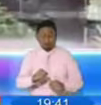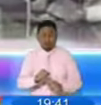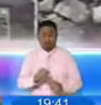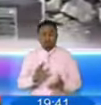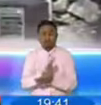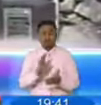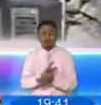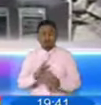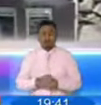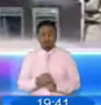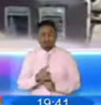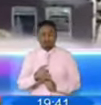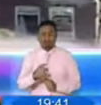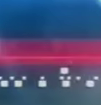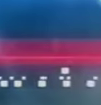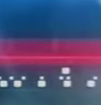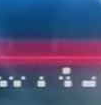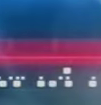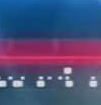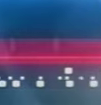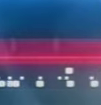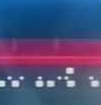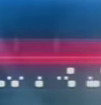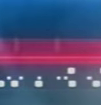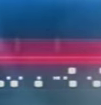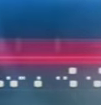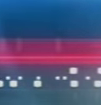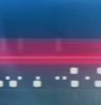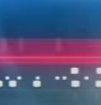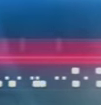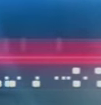de Minneapolis. Los detalles en...